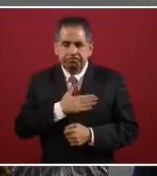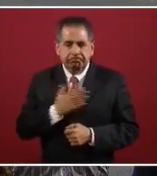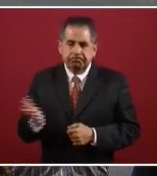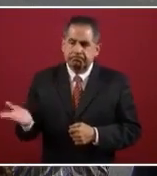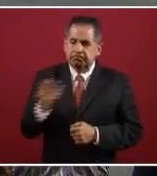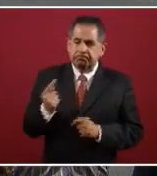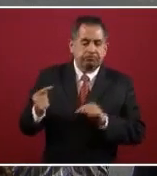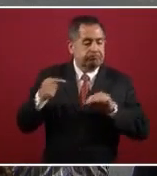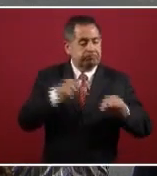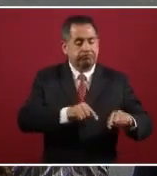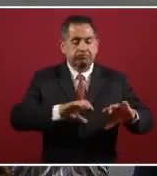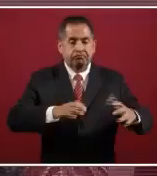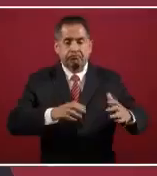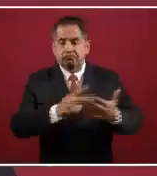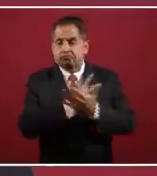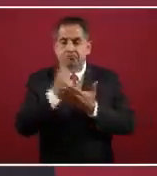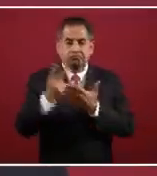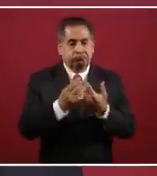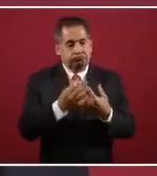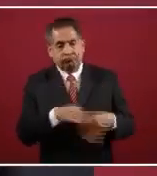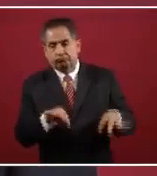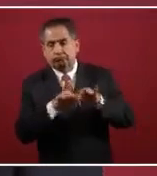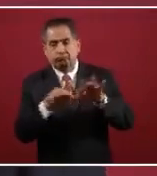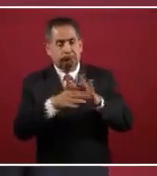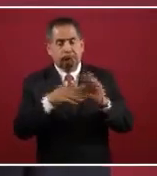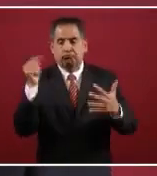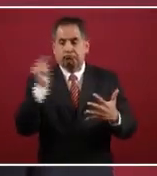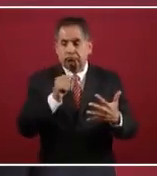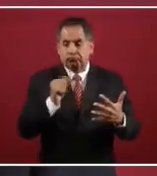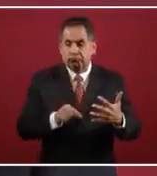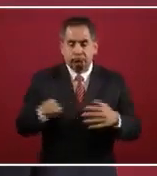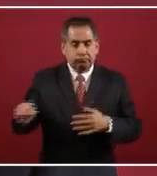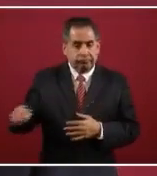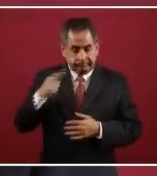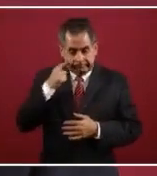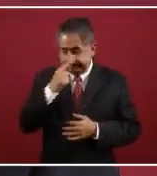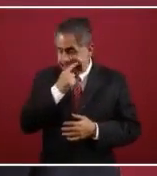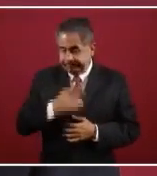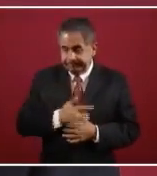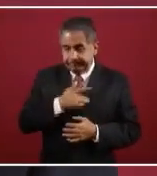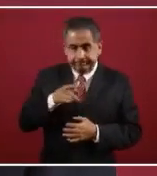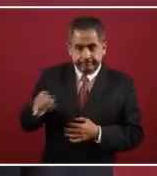tenemos un programa muy importante y desde luego que